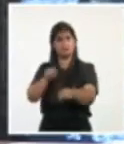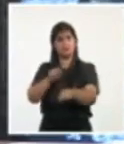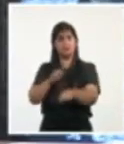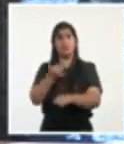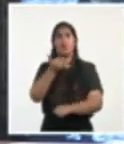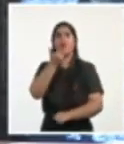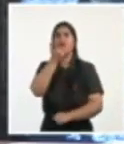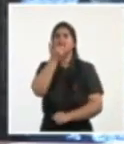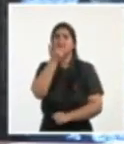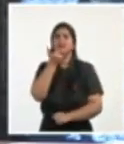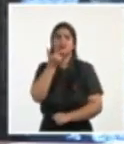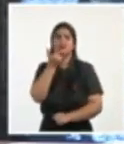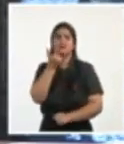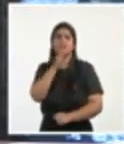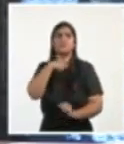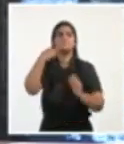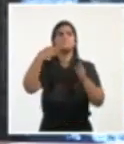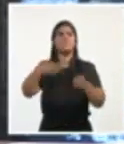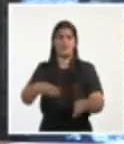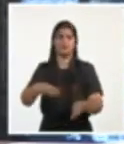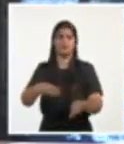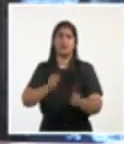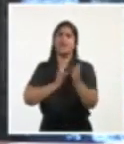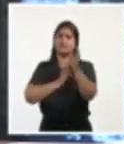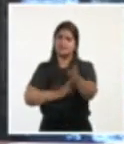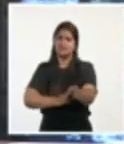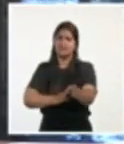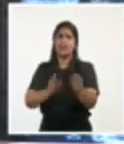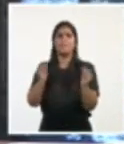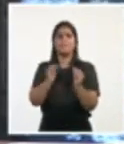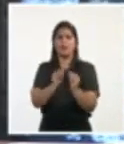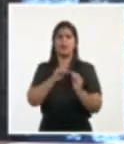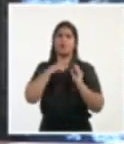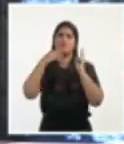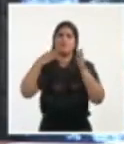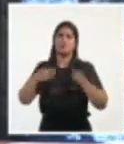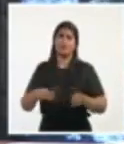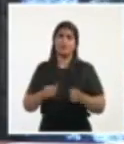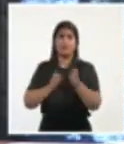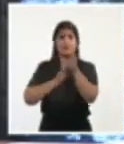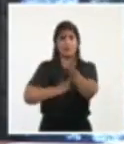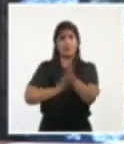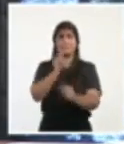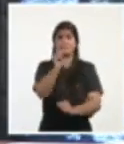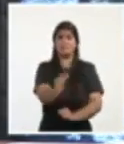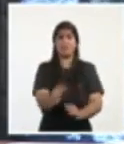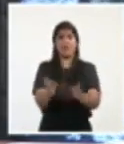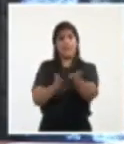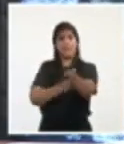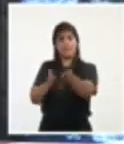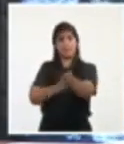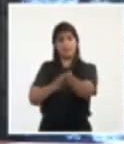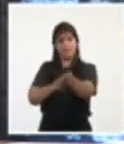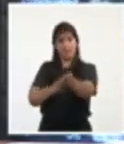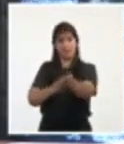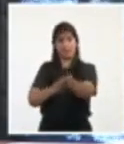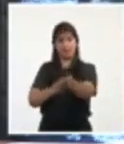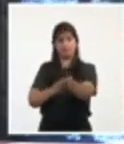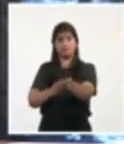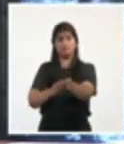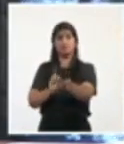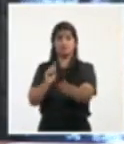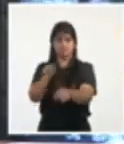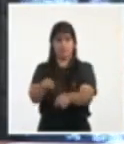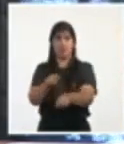las vidas. Entonces no nos queda otra alternativa que acompañar este empeño, que nos protejamos y